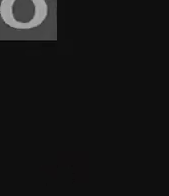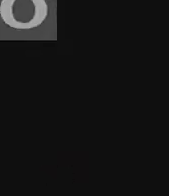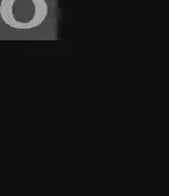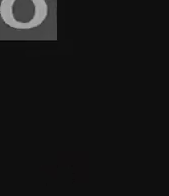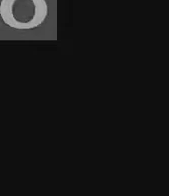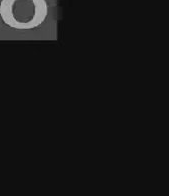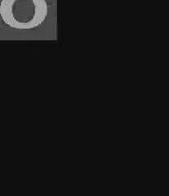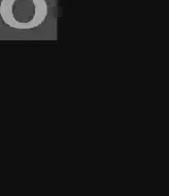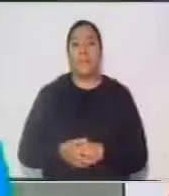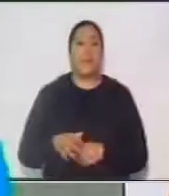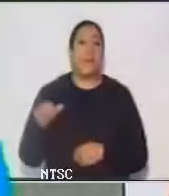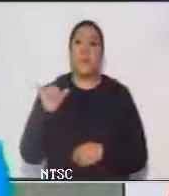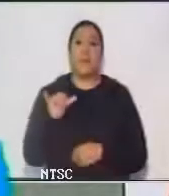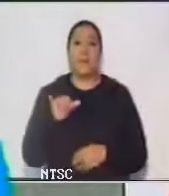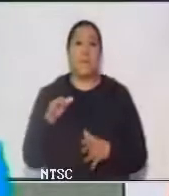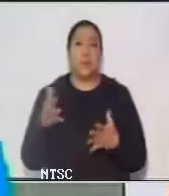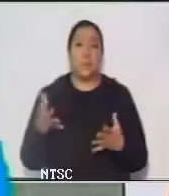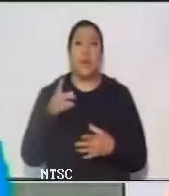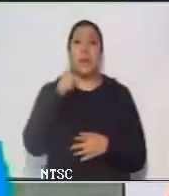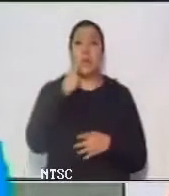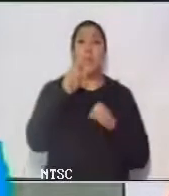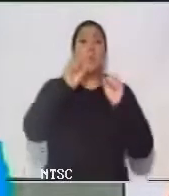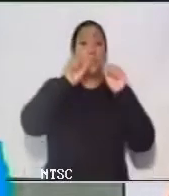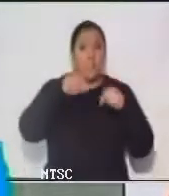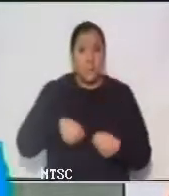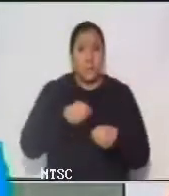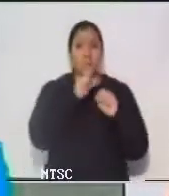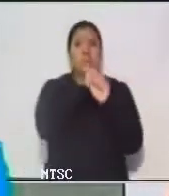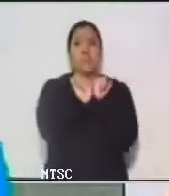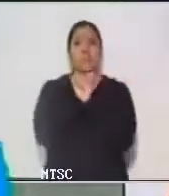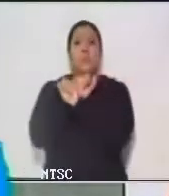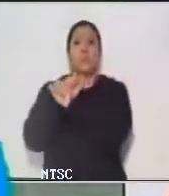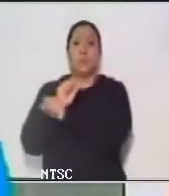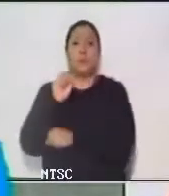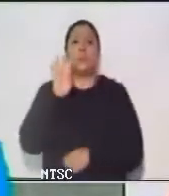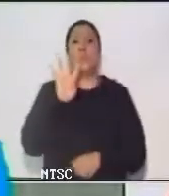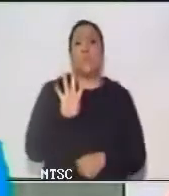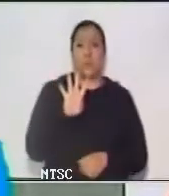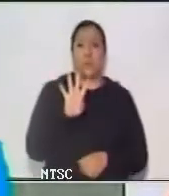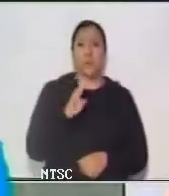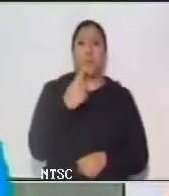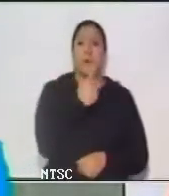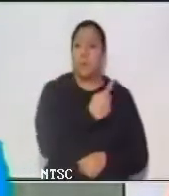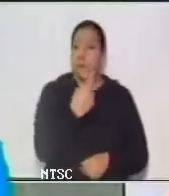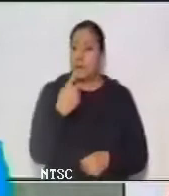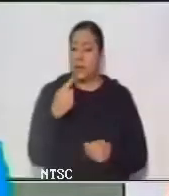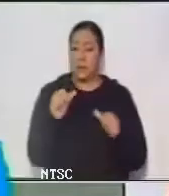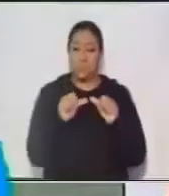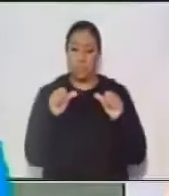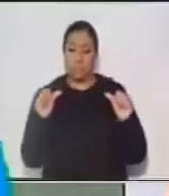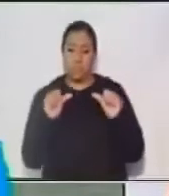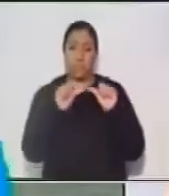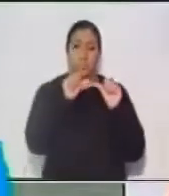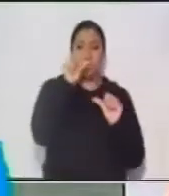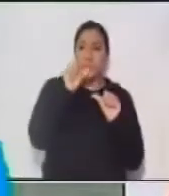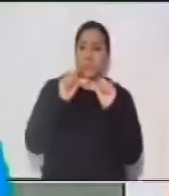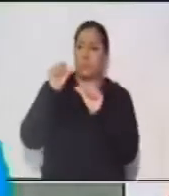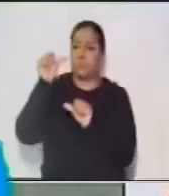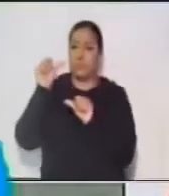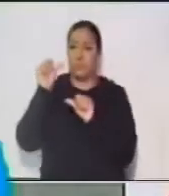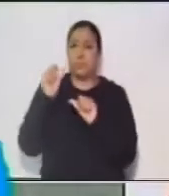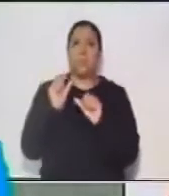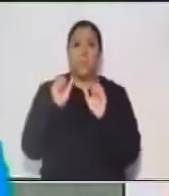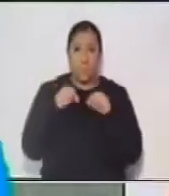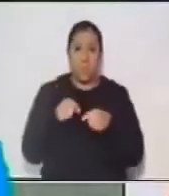Sería lo mismo a que tú multipliques 4 por lo que mide cada lado. Ahora,